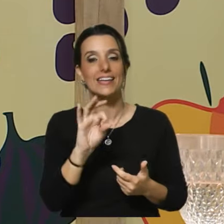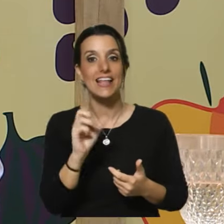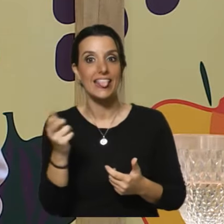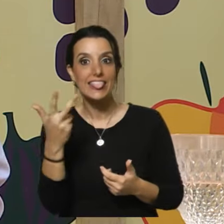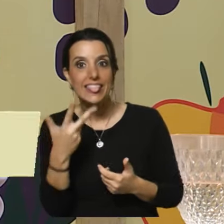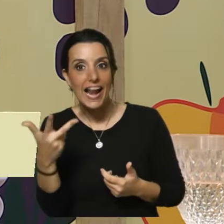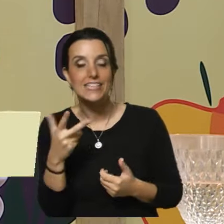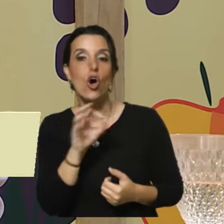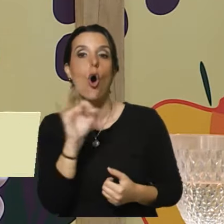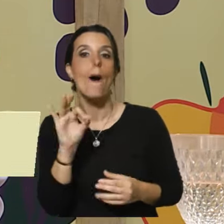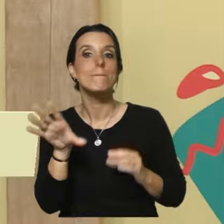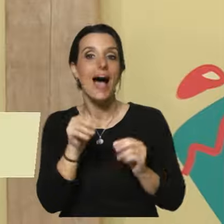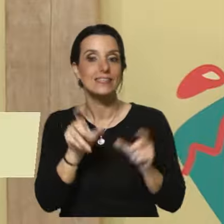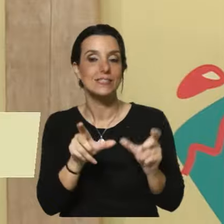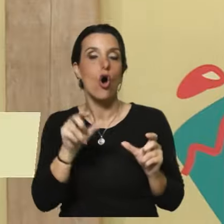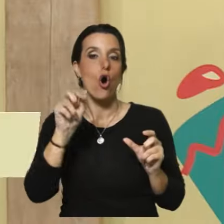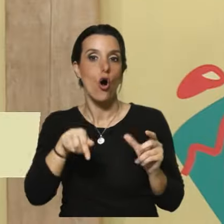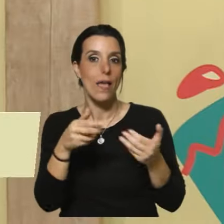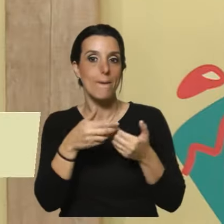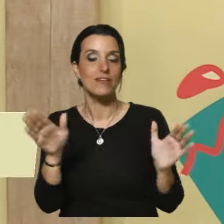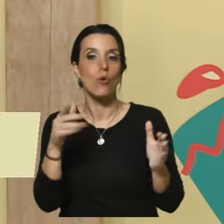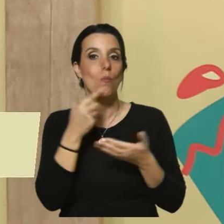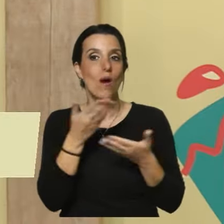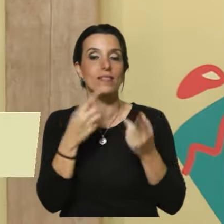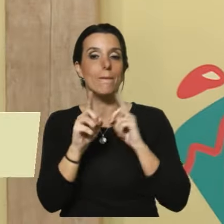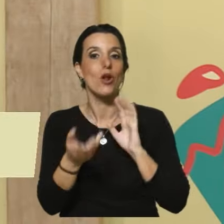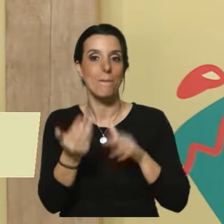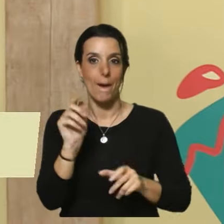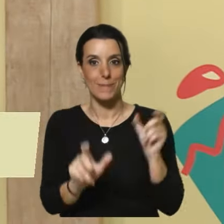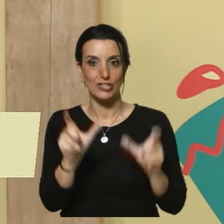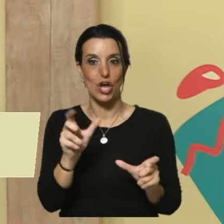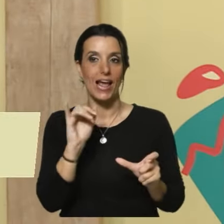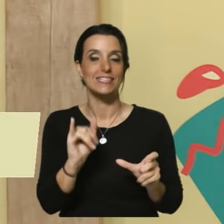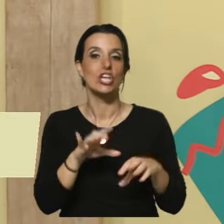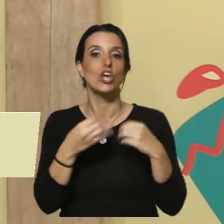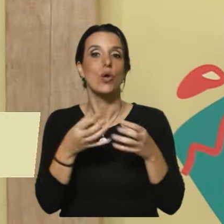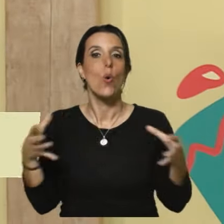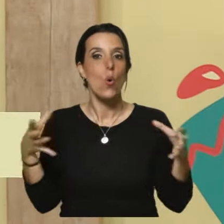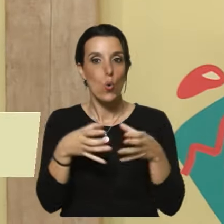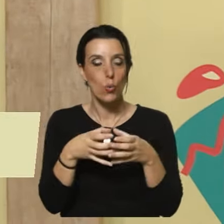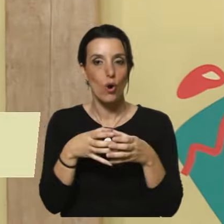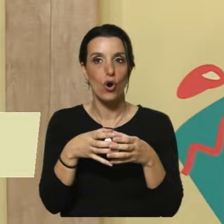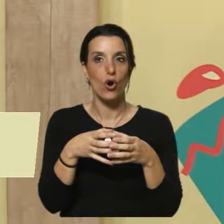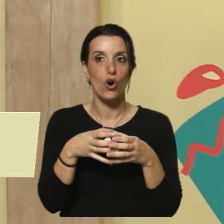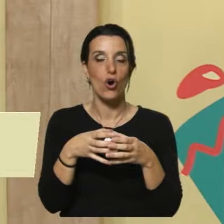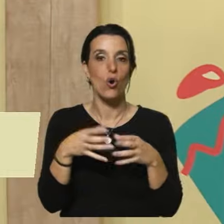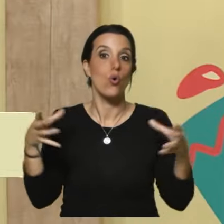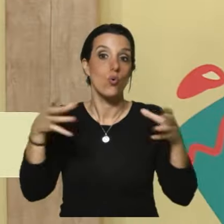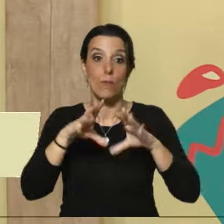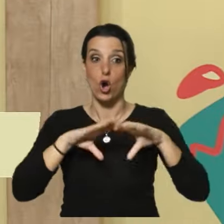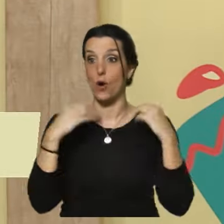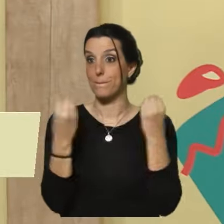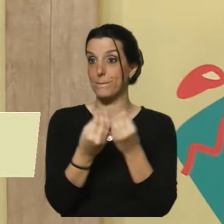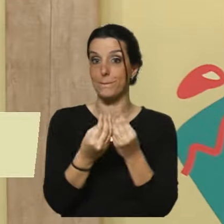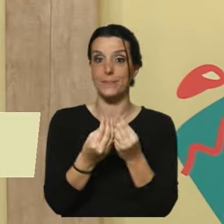o integr más no en realidad hoy vinimos una muestra Pero somos más Este somos un grupo Bueno este el grupo completo